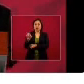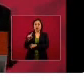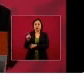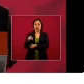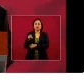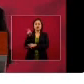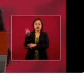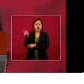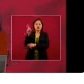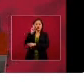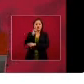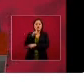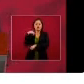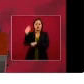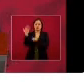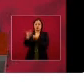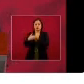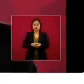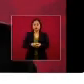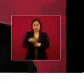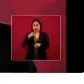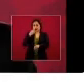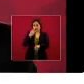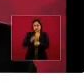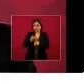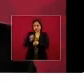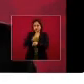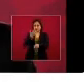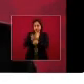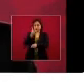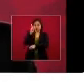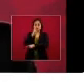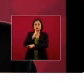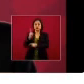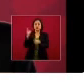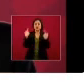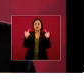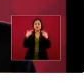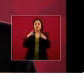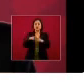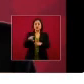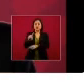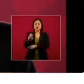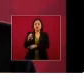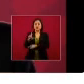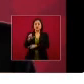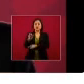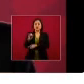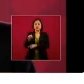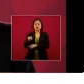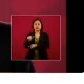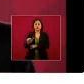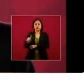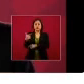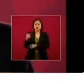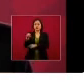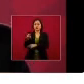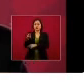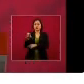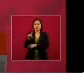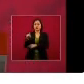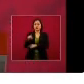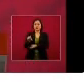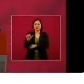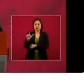cuando estuvo en el sindicato como siendo presidenta municipal o jefa de plaza municipal hay en texcoco de ser los